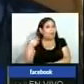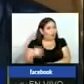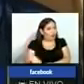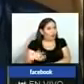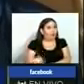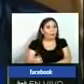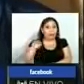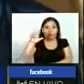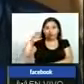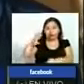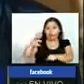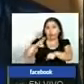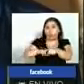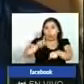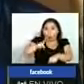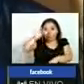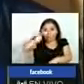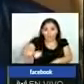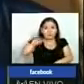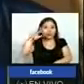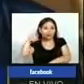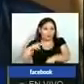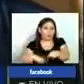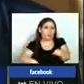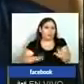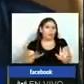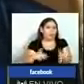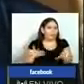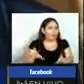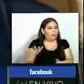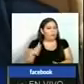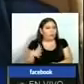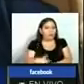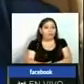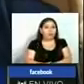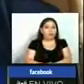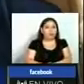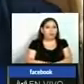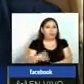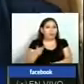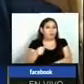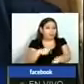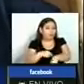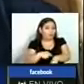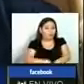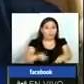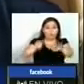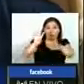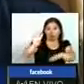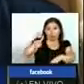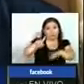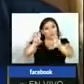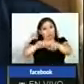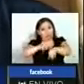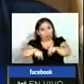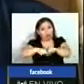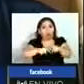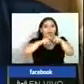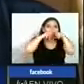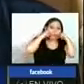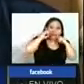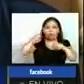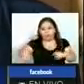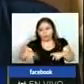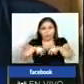A 30 dólares Al mes Por lo menos Porque estamos hablando Cada mascarilla Solo dura 4 o 6 horas Ahí hay que quitar Hay que poner